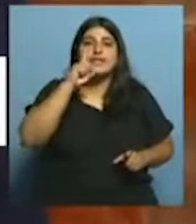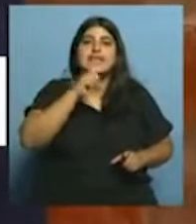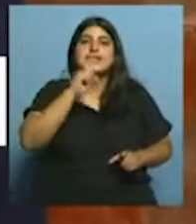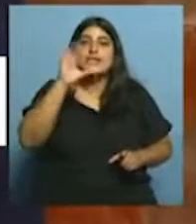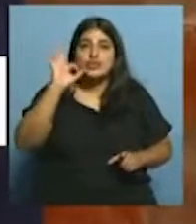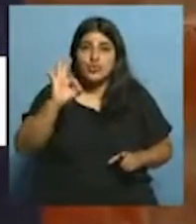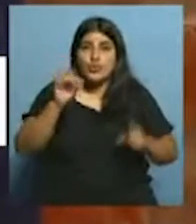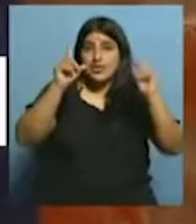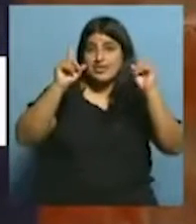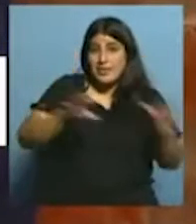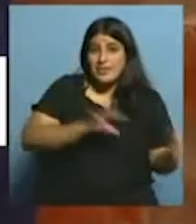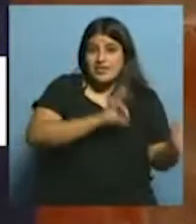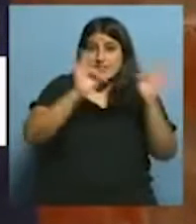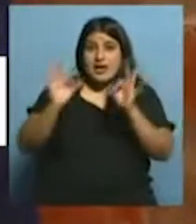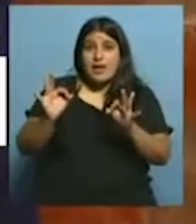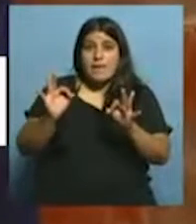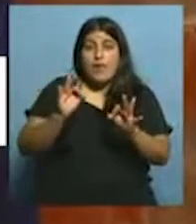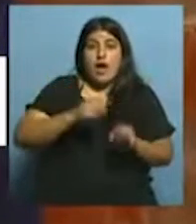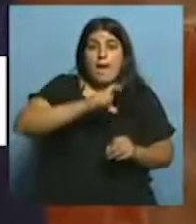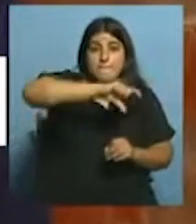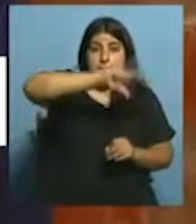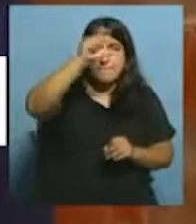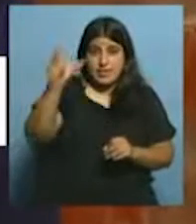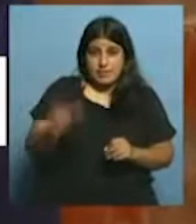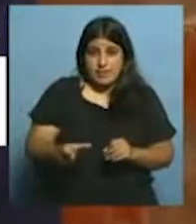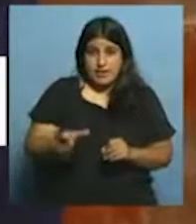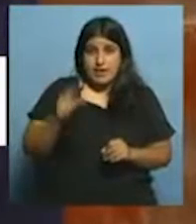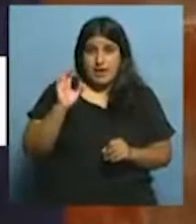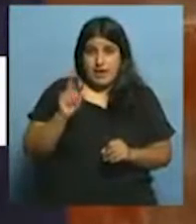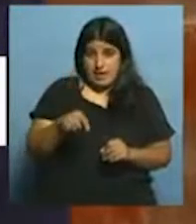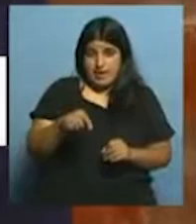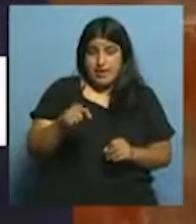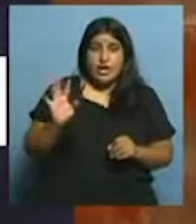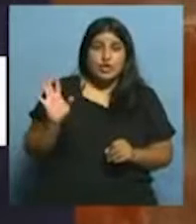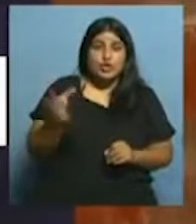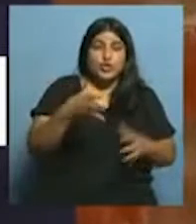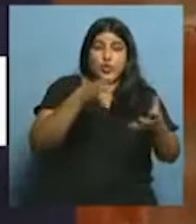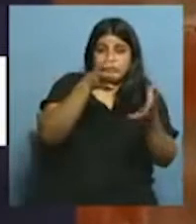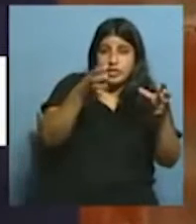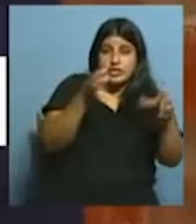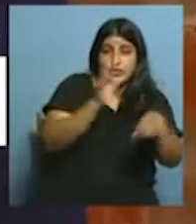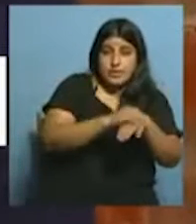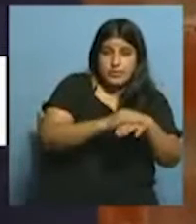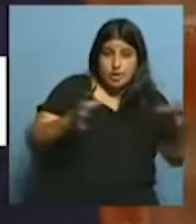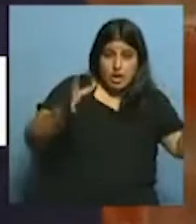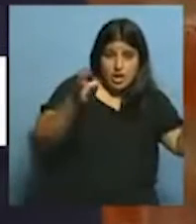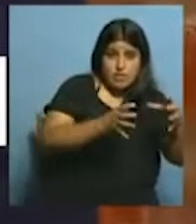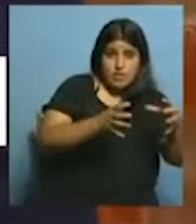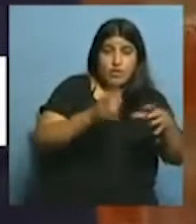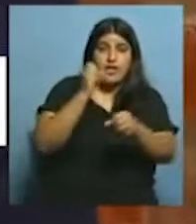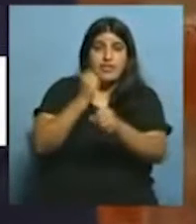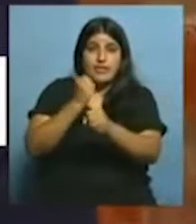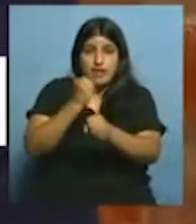hoy nosotros ya hemos montado nuestra base operativa en Tumbaya, la que se va a mantener hasta el próximo